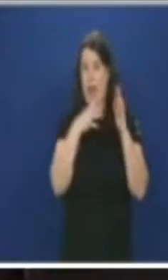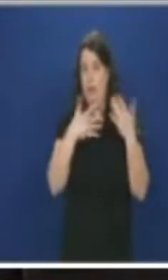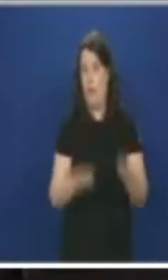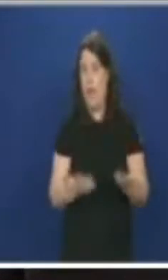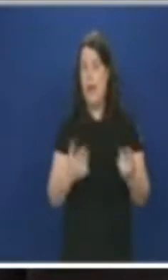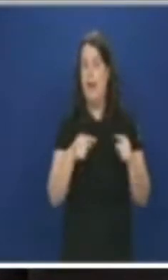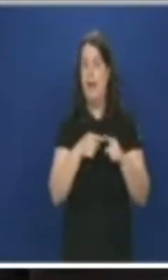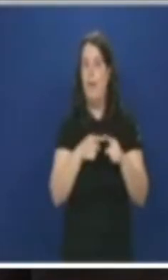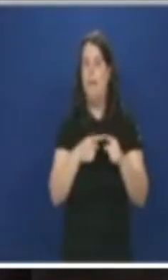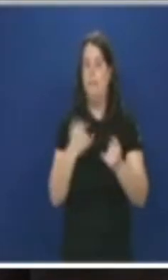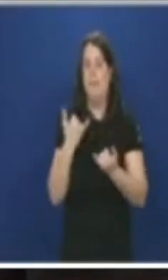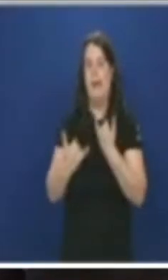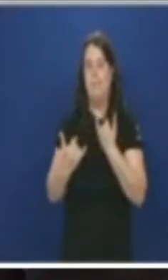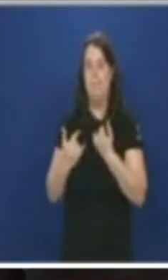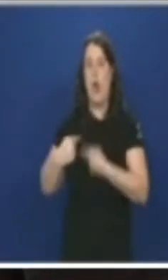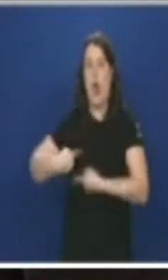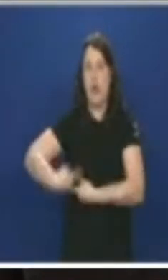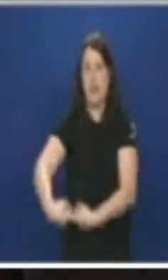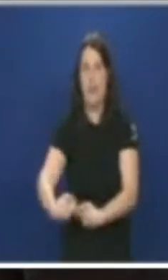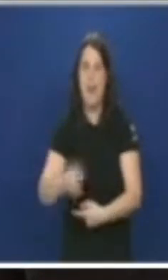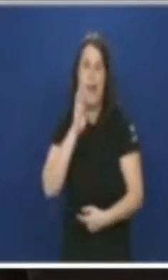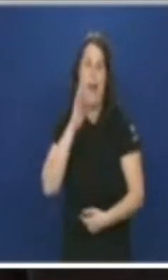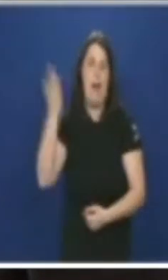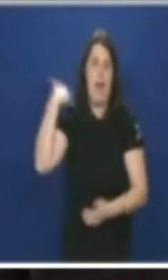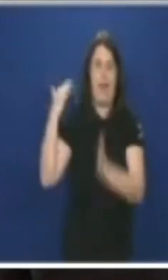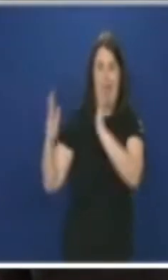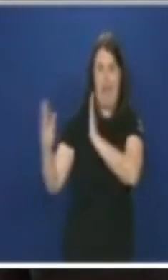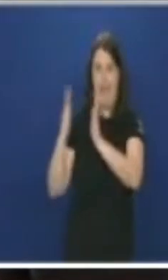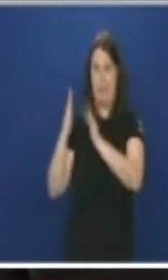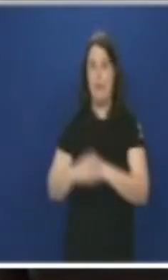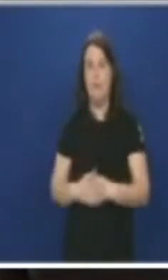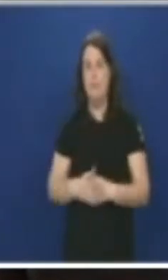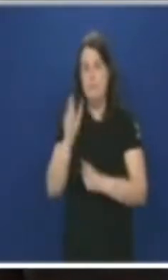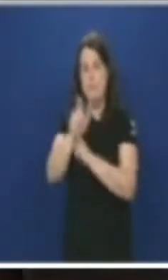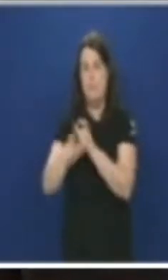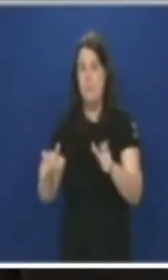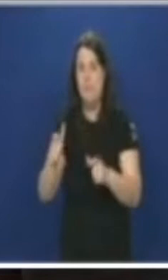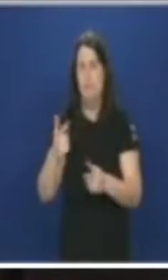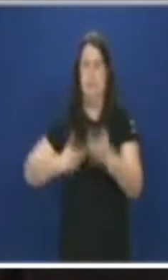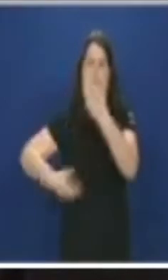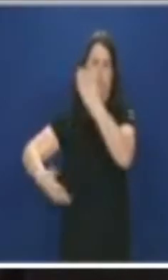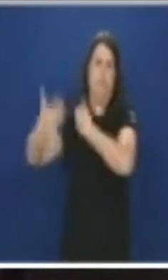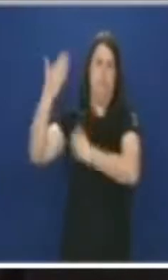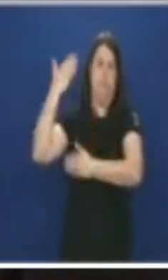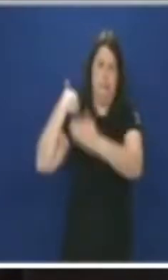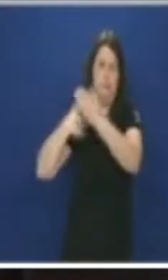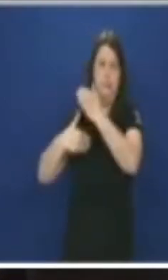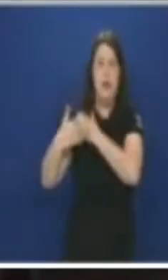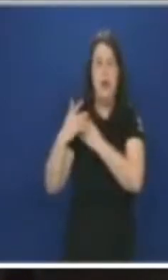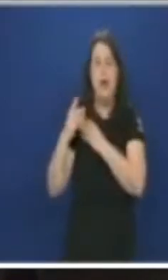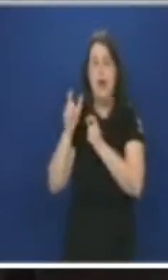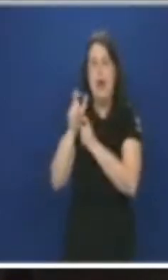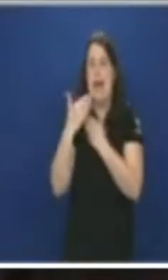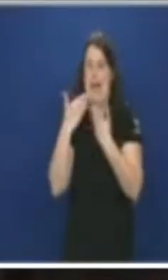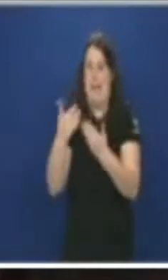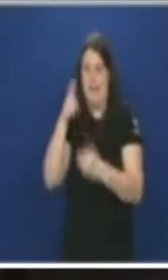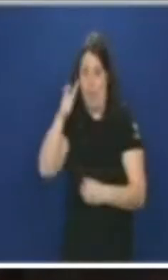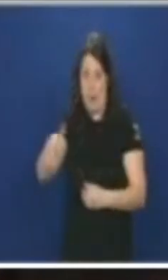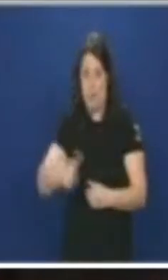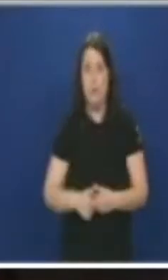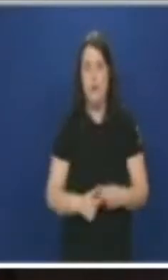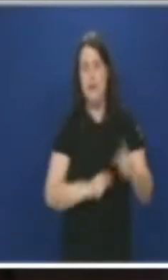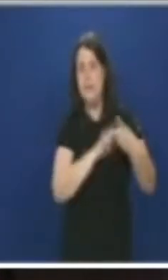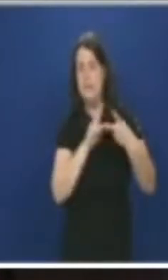feliz consecuencia, en primeiro lugar, do afán popular que se remonta moi atrás no tempo, en segundo lugar,